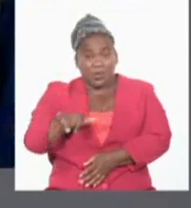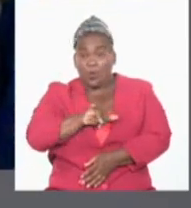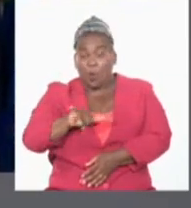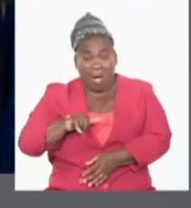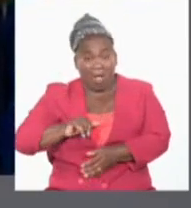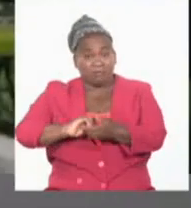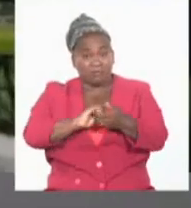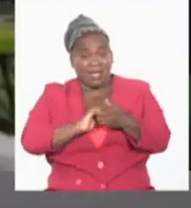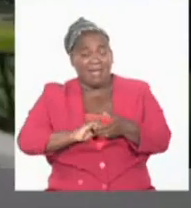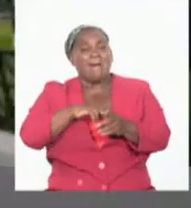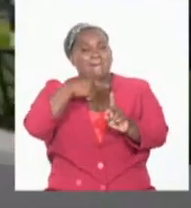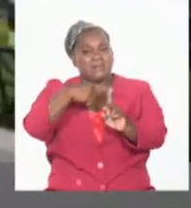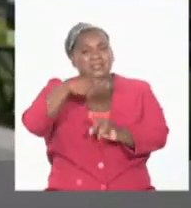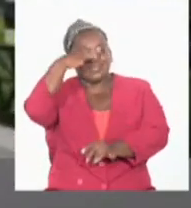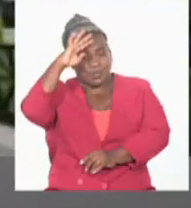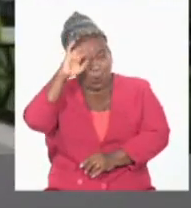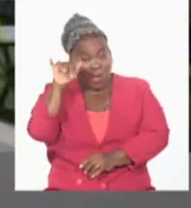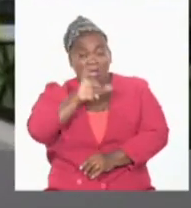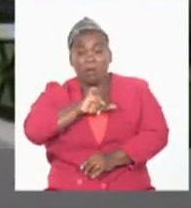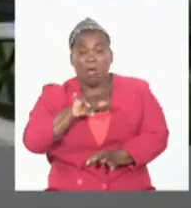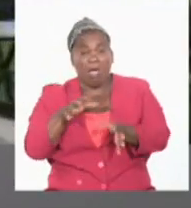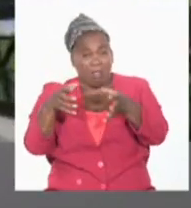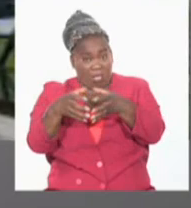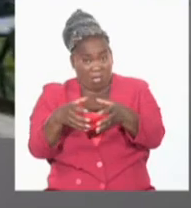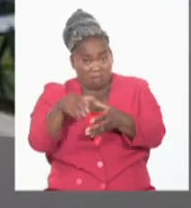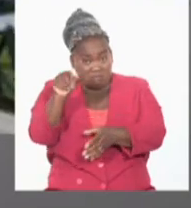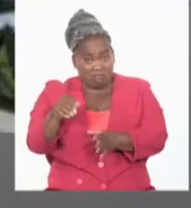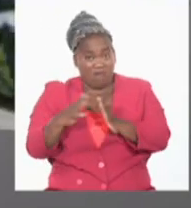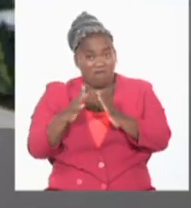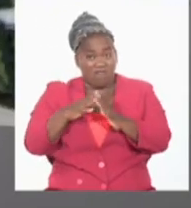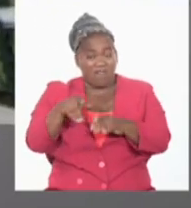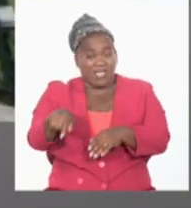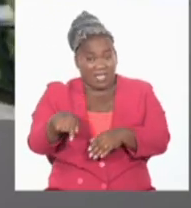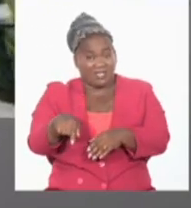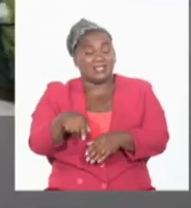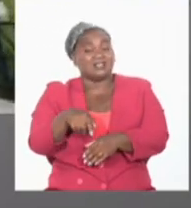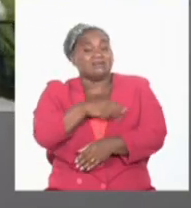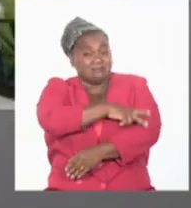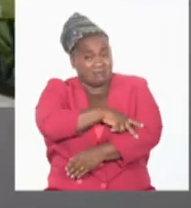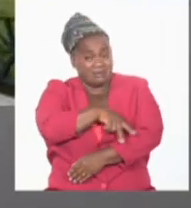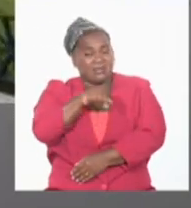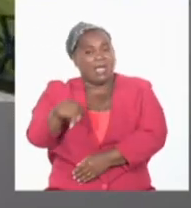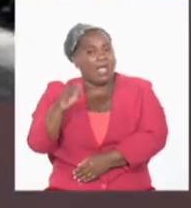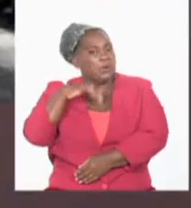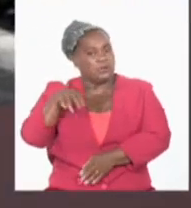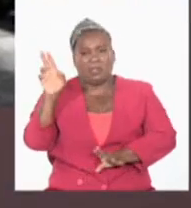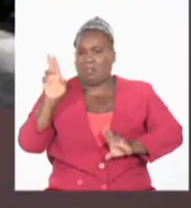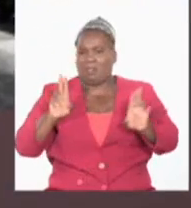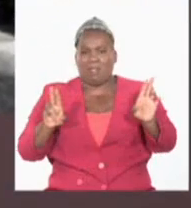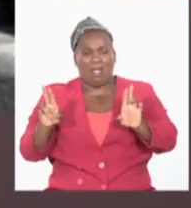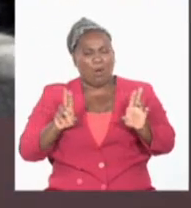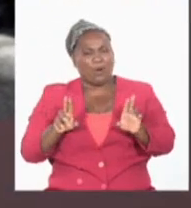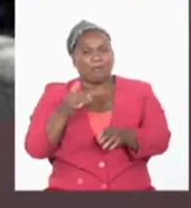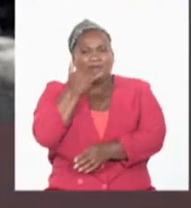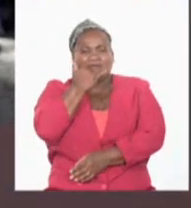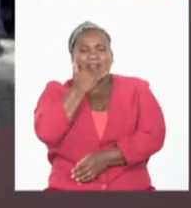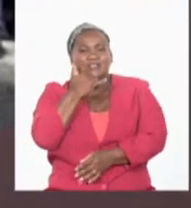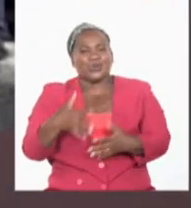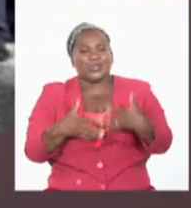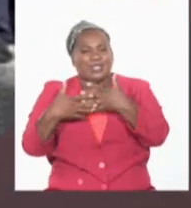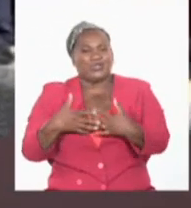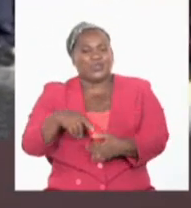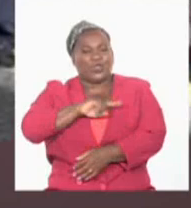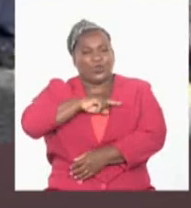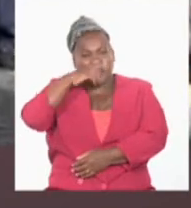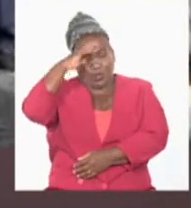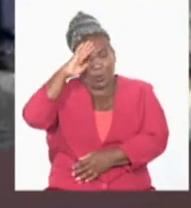y la Unión de Residentes Cubanos en ese país también pusieron de manifiesto su oposición a las campañas desde Estados Unidos